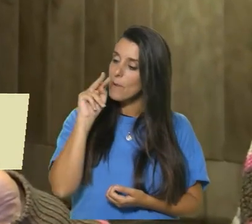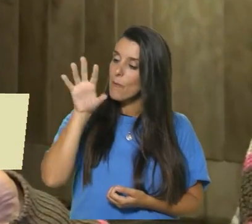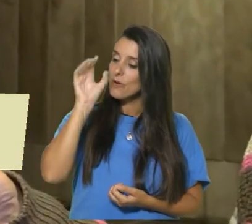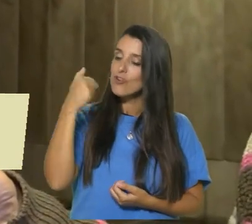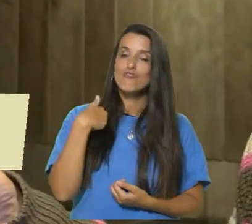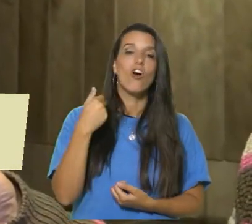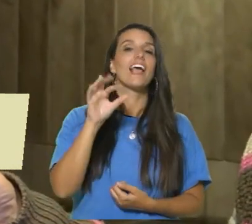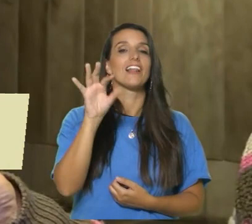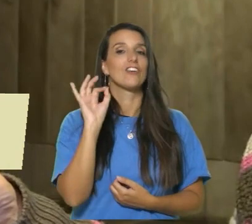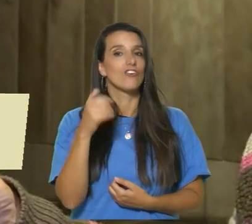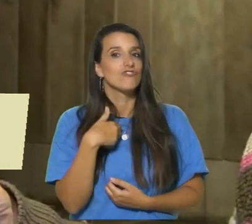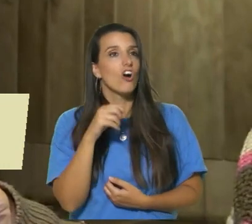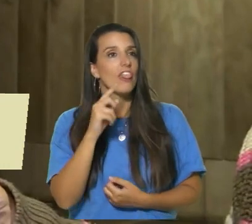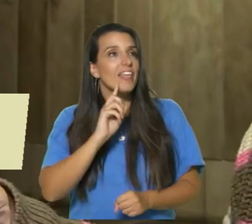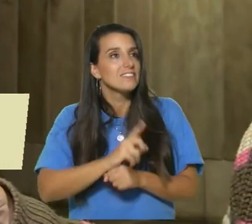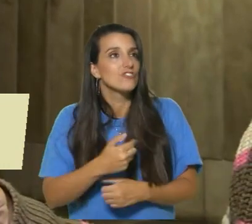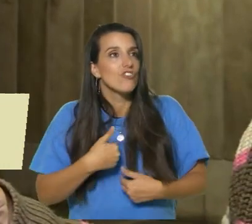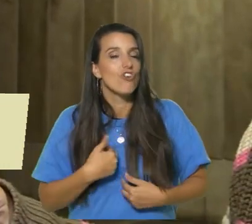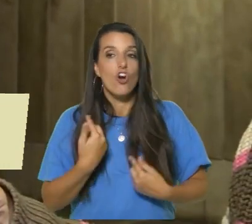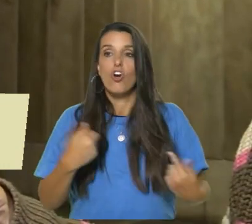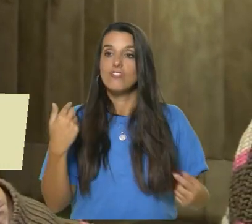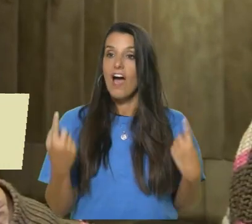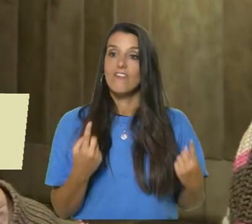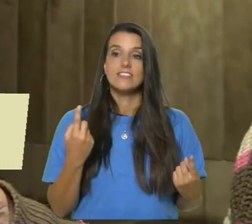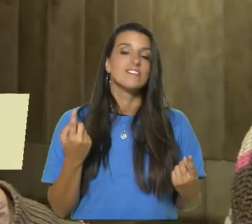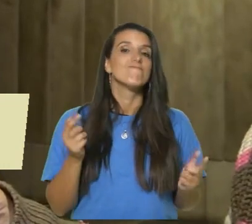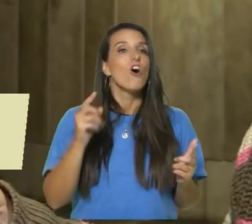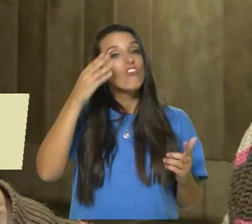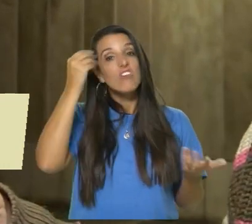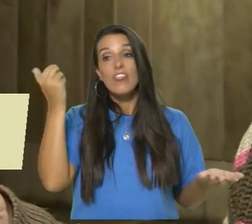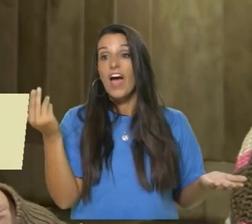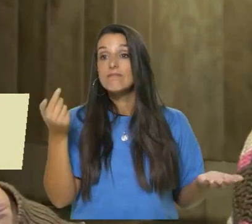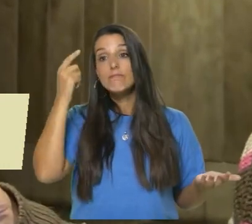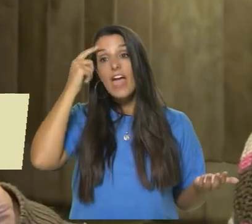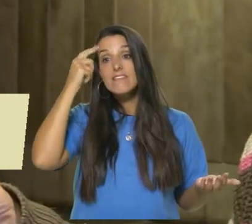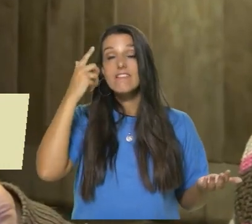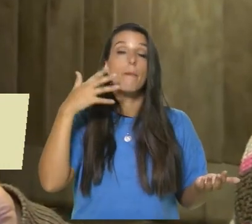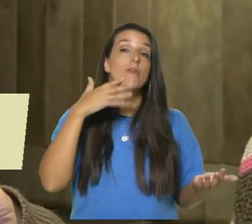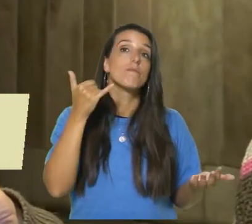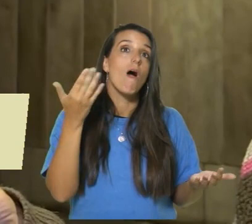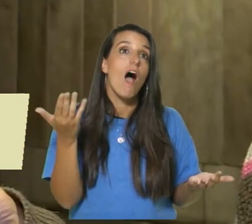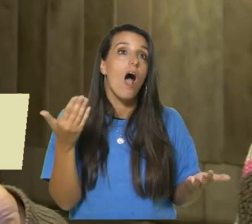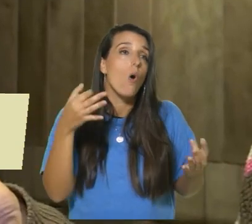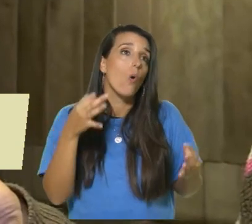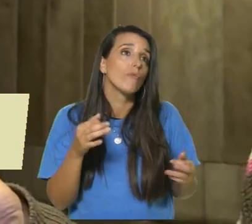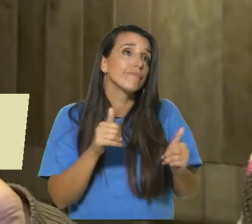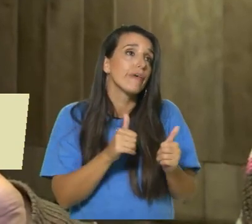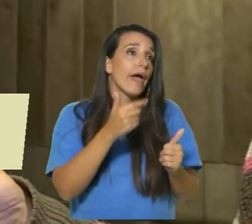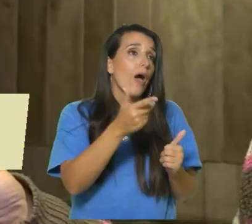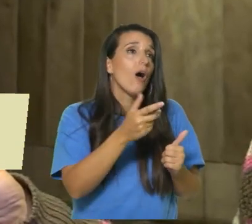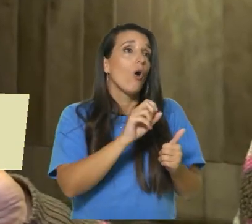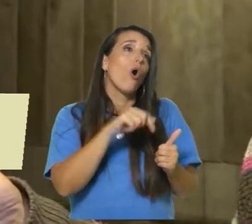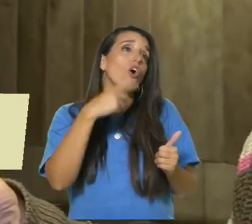elijo yo elijo yo decido cosa que a veces nos olvidamos y pensamos que es lo que nos tocó que podría ser